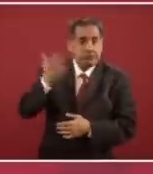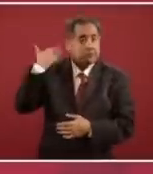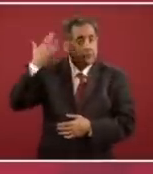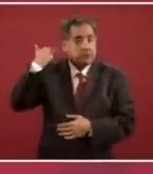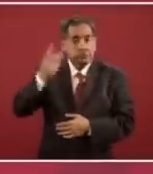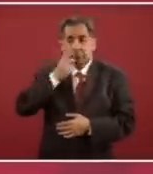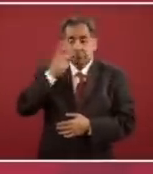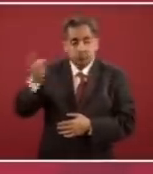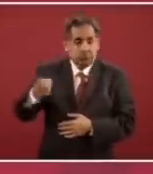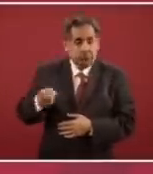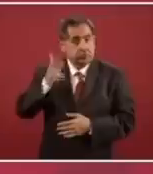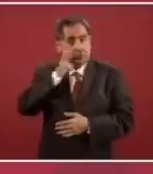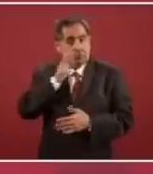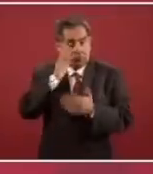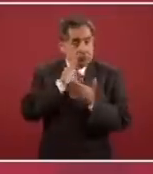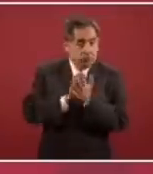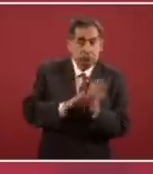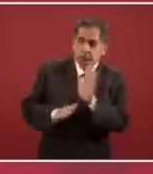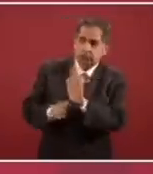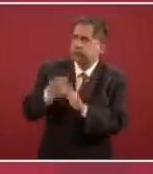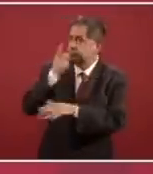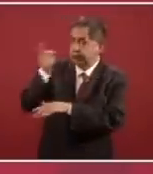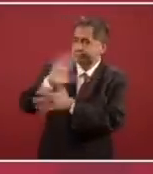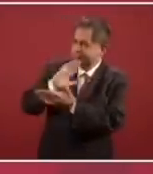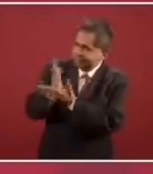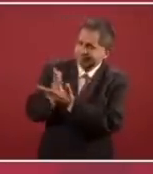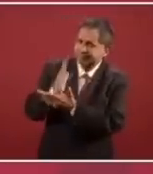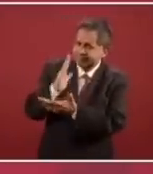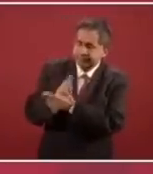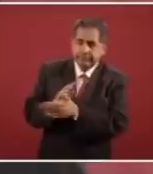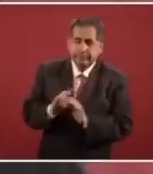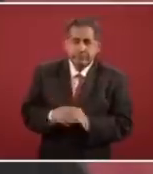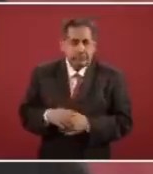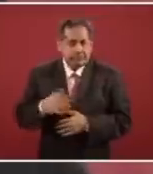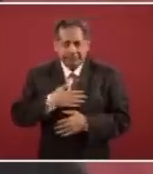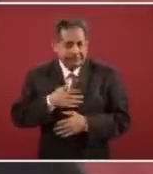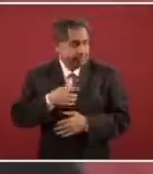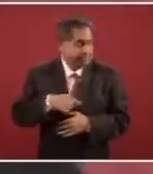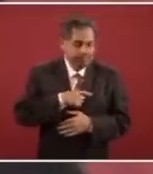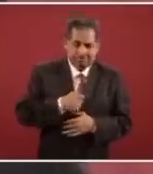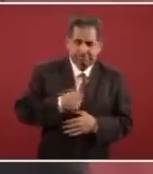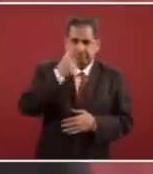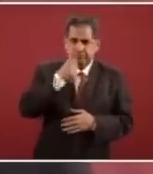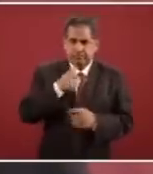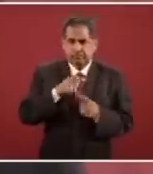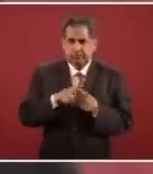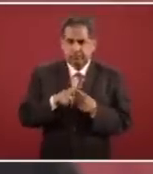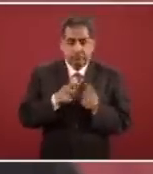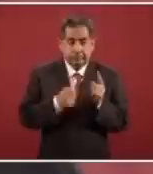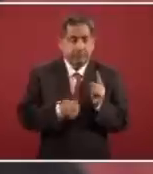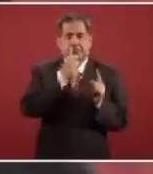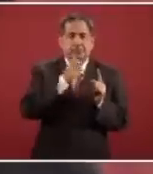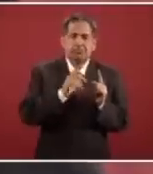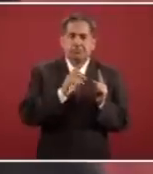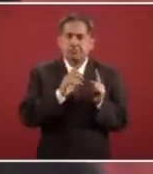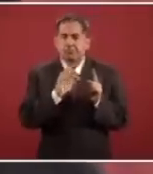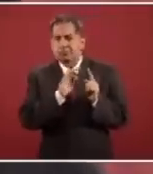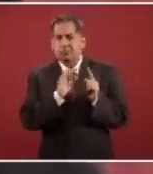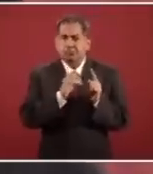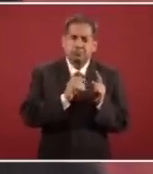porque tengo pruebas, fui de los primeros, sino el primero